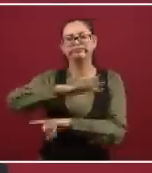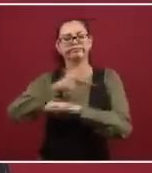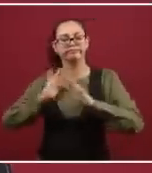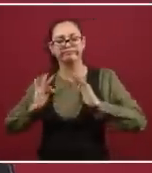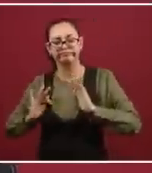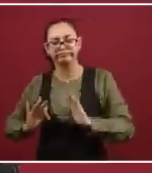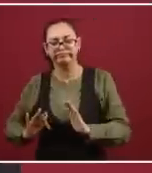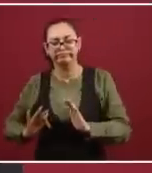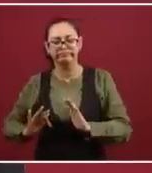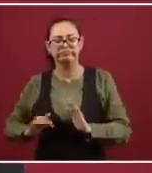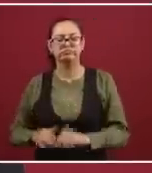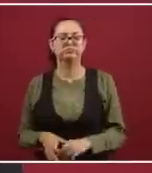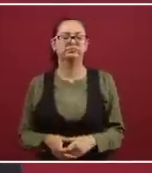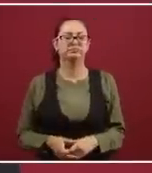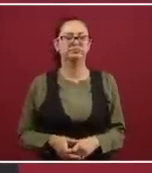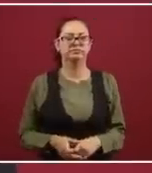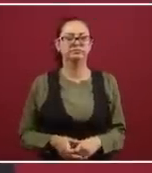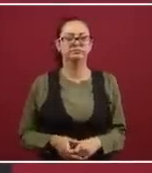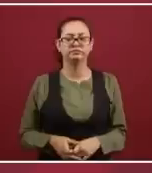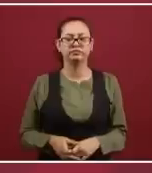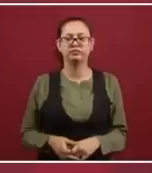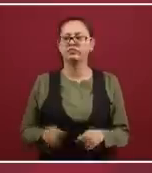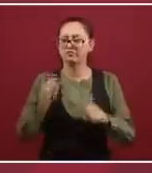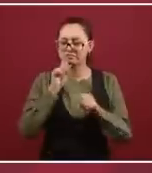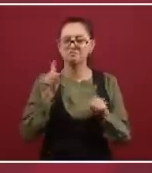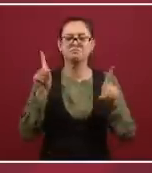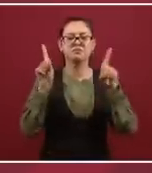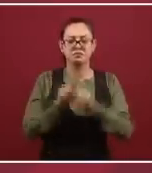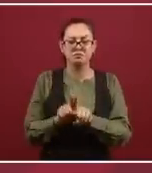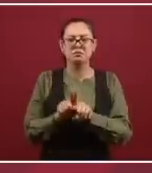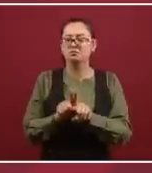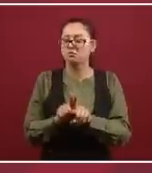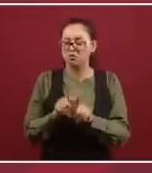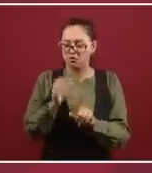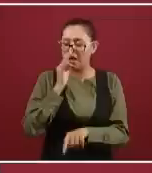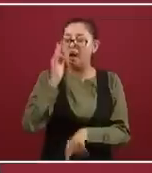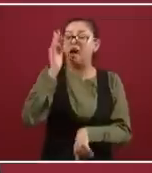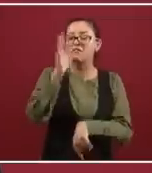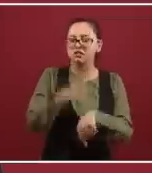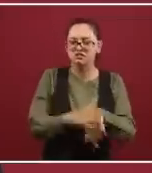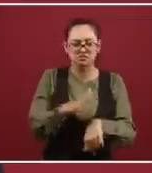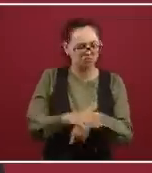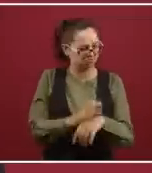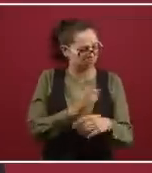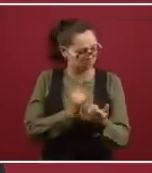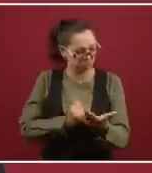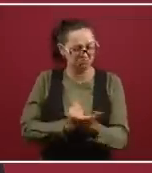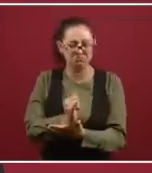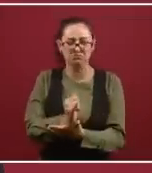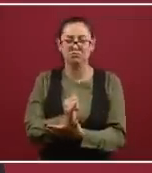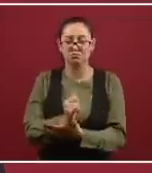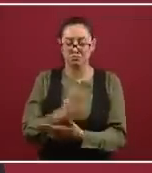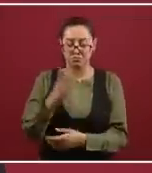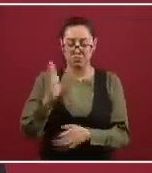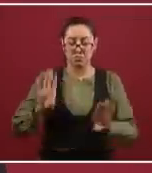como siempre lo sostengo, solo siendo buenos podemos ser felices,